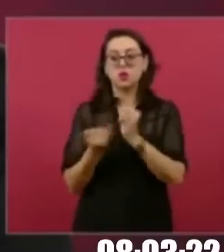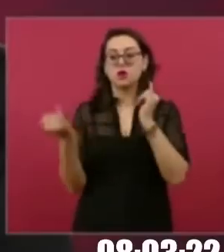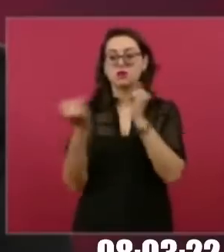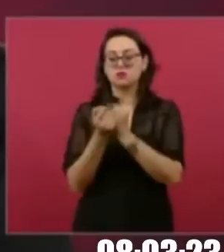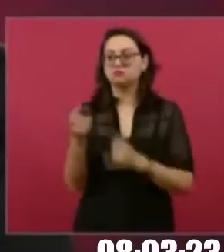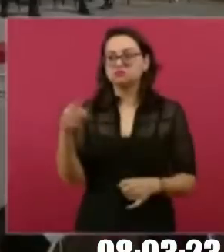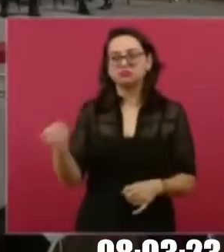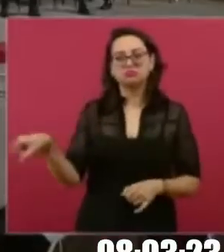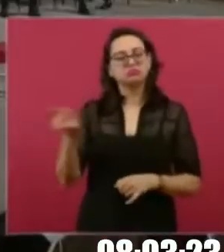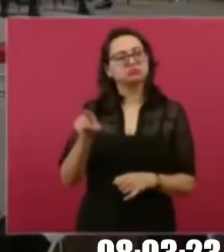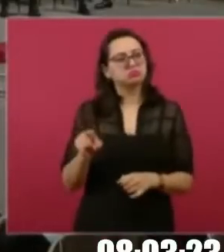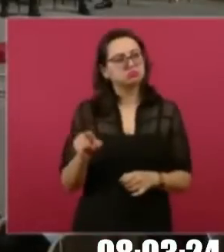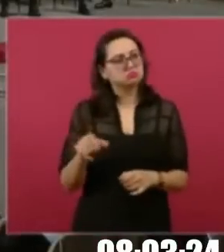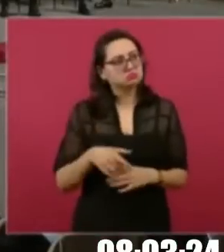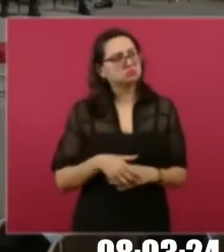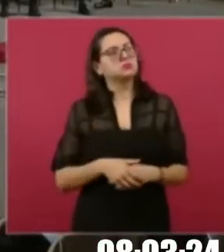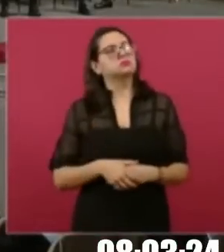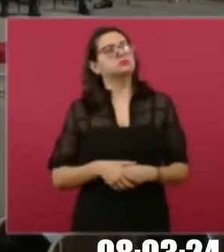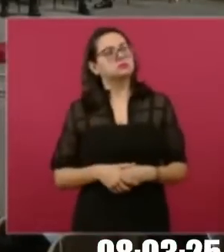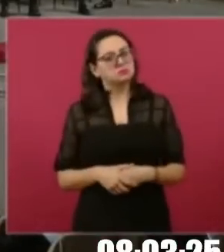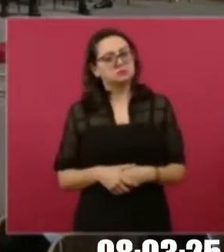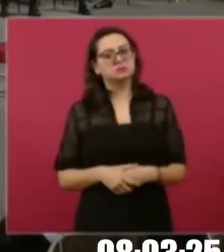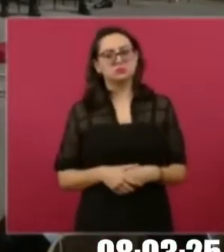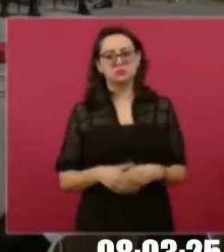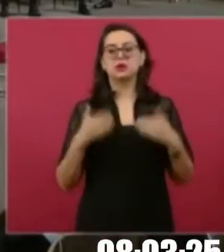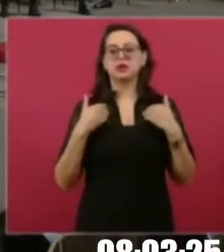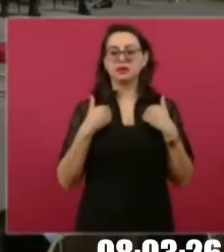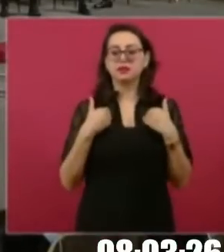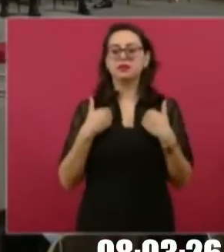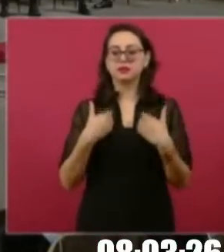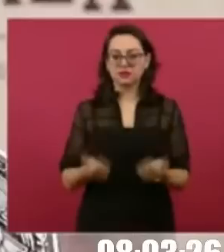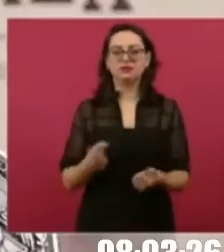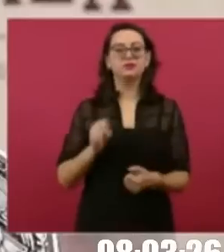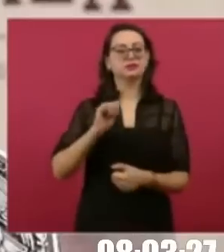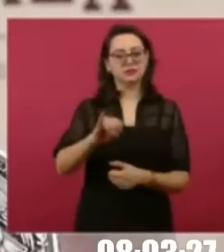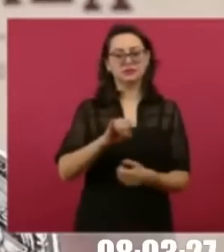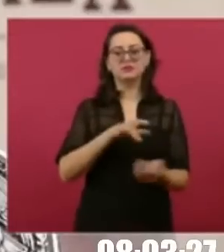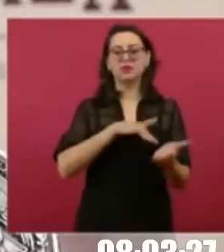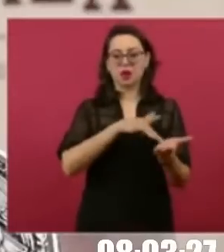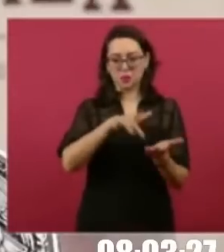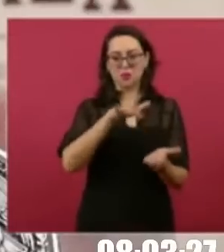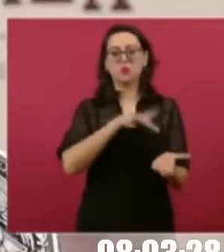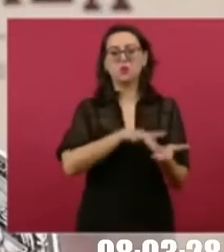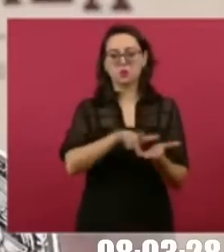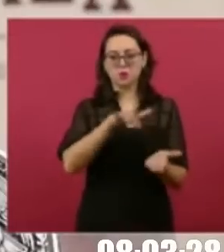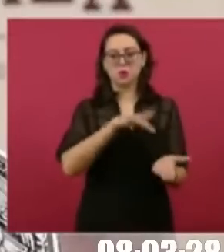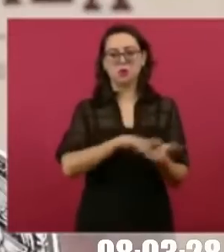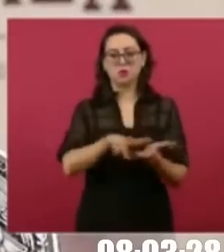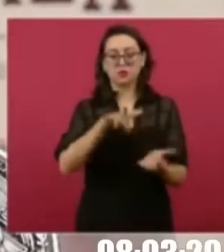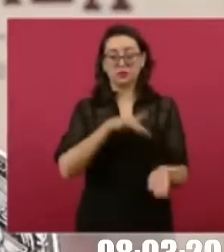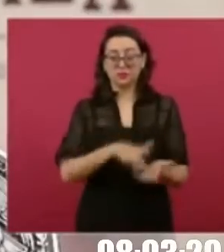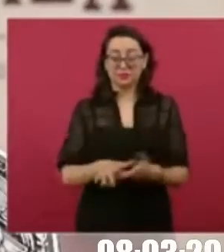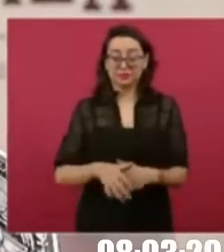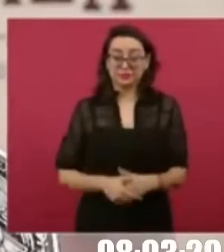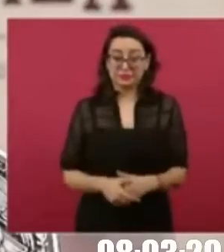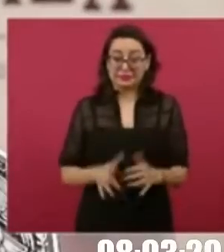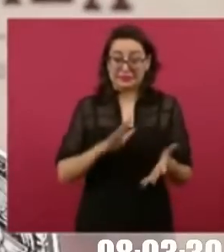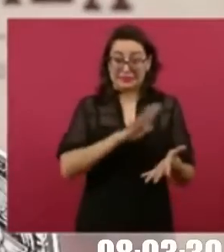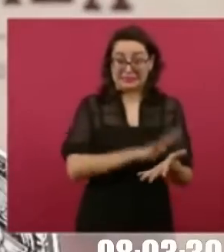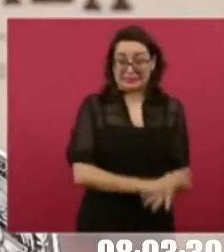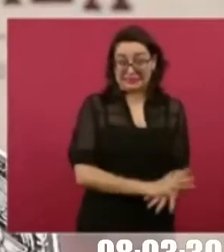muy fraterno muy dispuestos con todas las dudas incertidumbre que genera una transformación